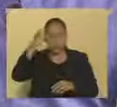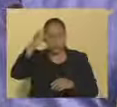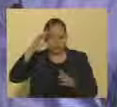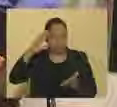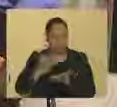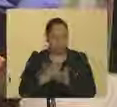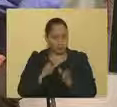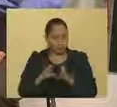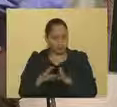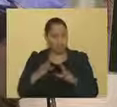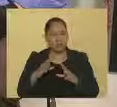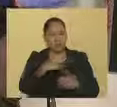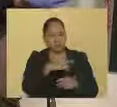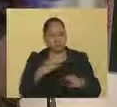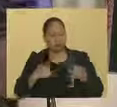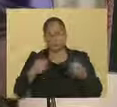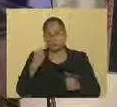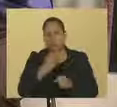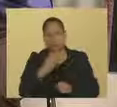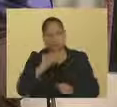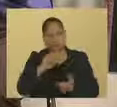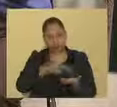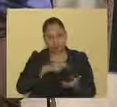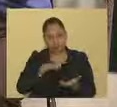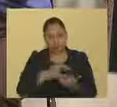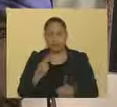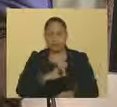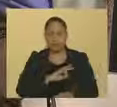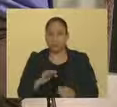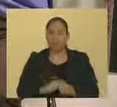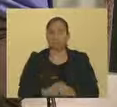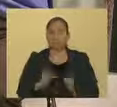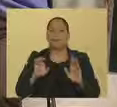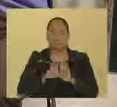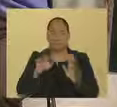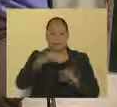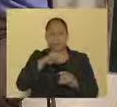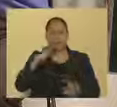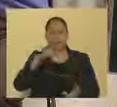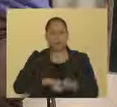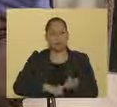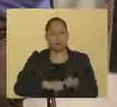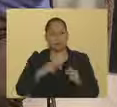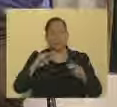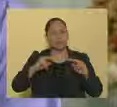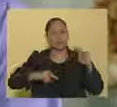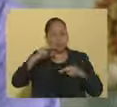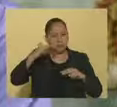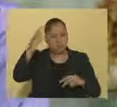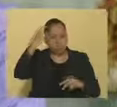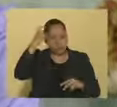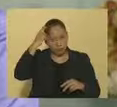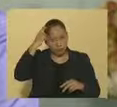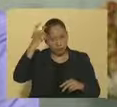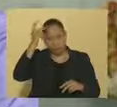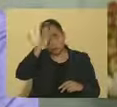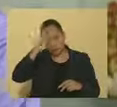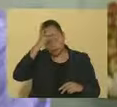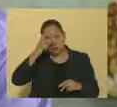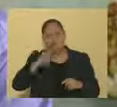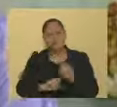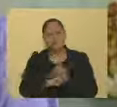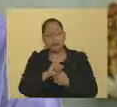de la pubertad precoz. Ahora, te quería preguntar, ¿estos qué problemas, tal vez a nivel psicológico y fisiológicos, qué tipo de